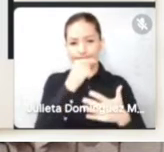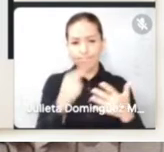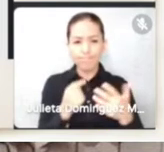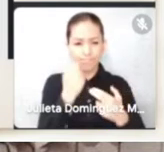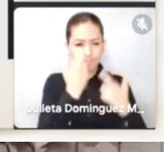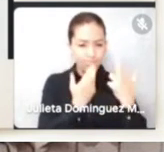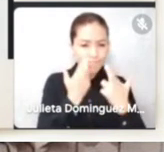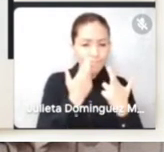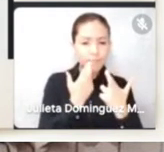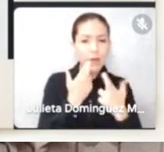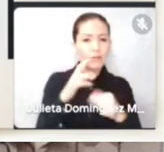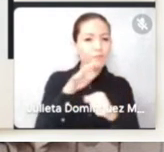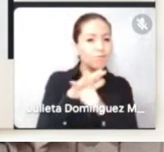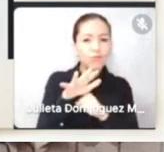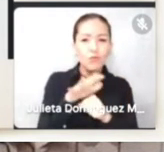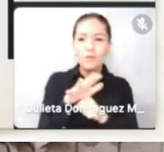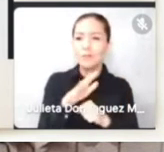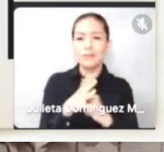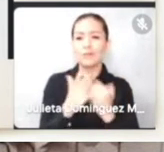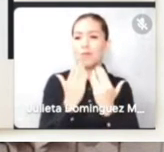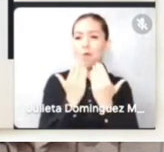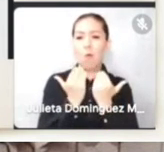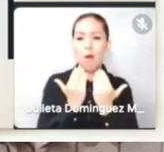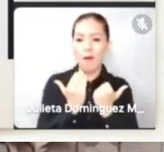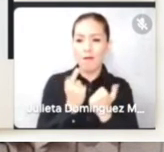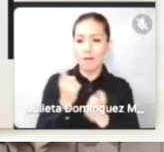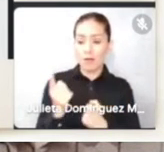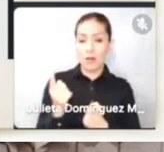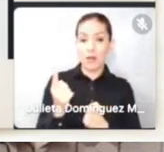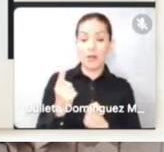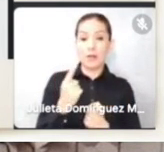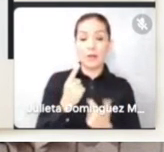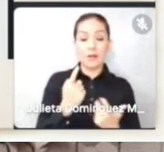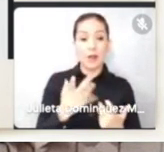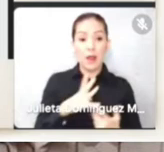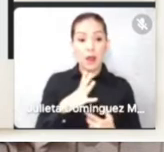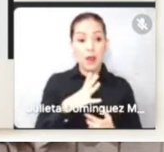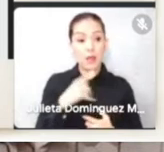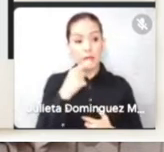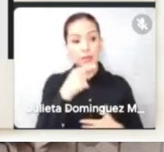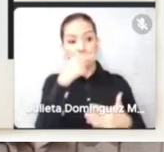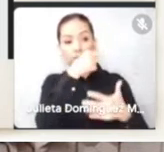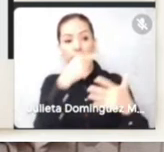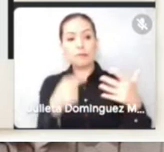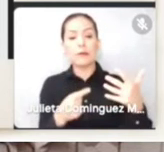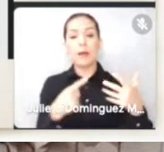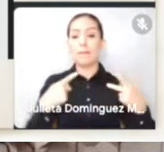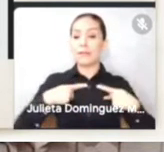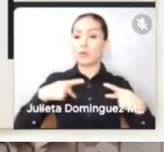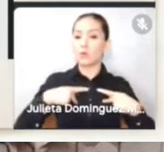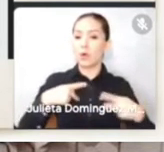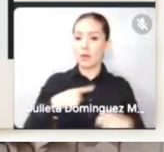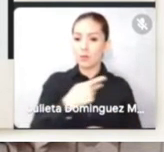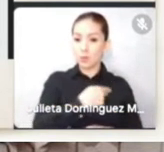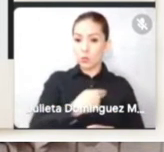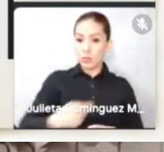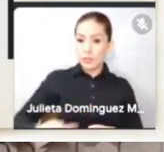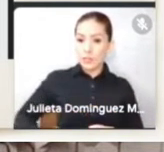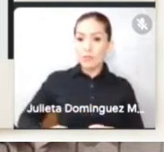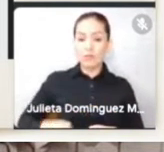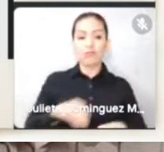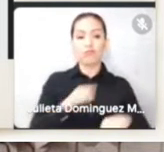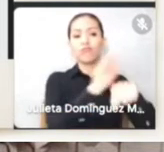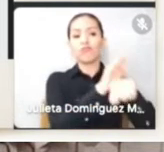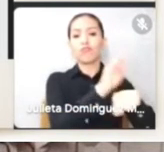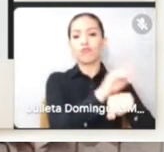es suficiente que la parte actora afirme que existió una red sistemática de funcionarios municipales en la campaña de María Eugenia